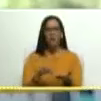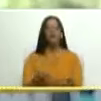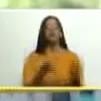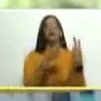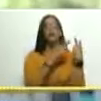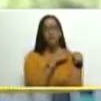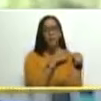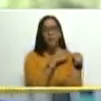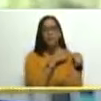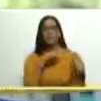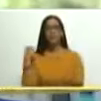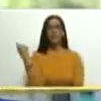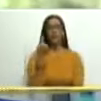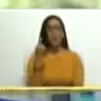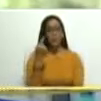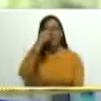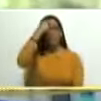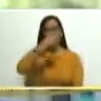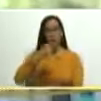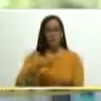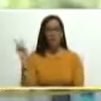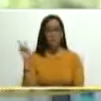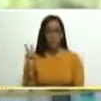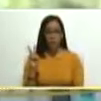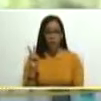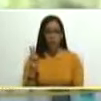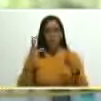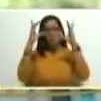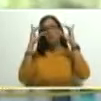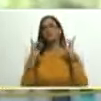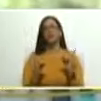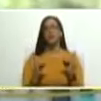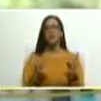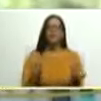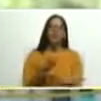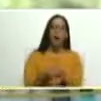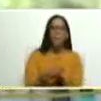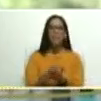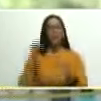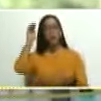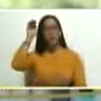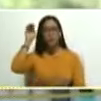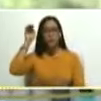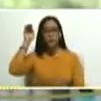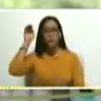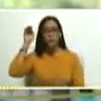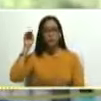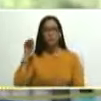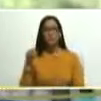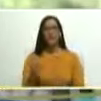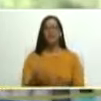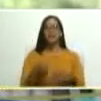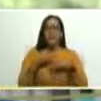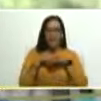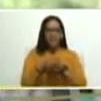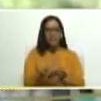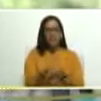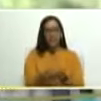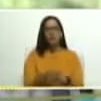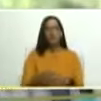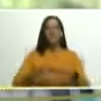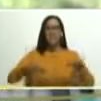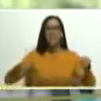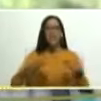corresponde solamente al pueblo de Venezuela decidir qué va a pasar con el futuro de la integridad territorial, de